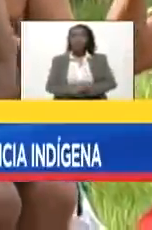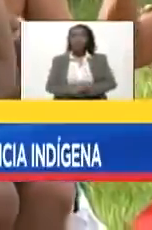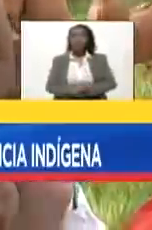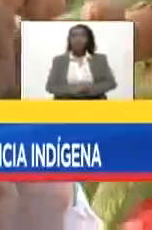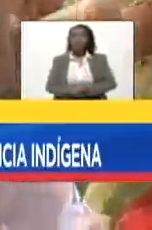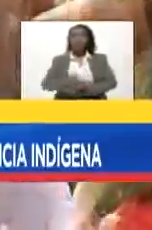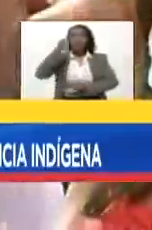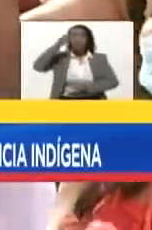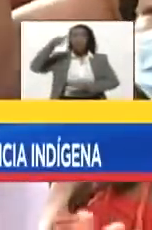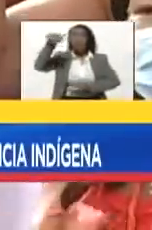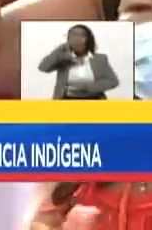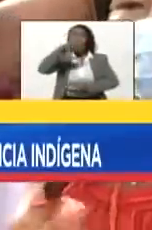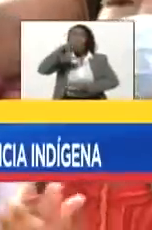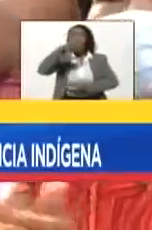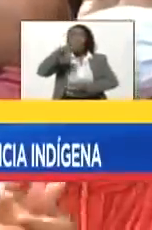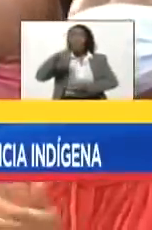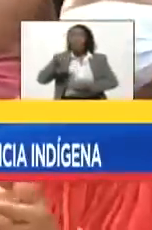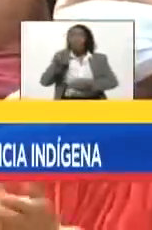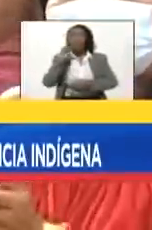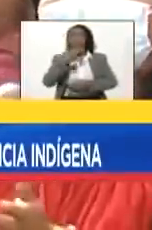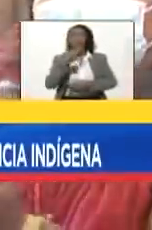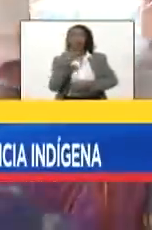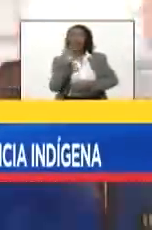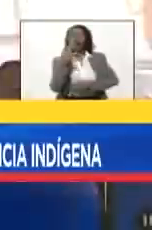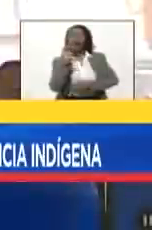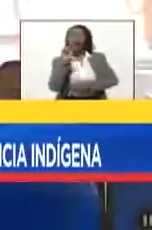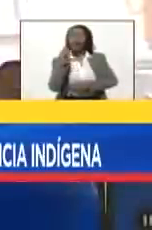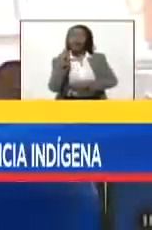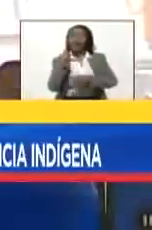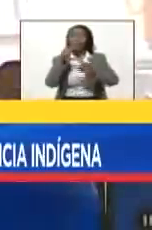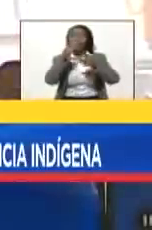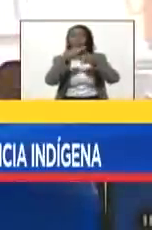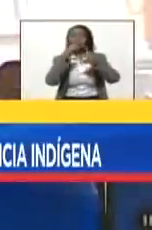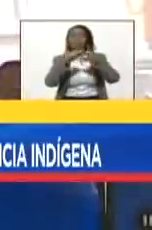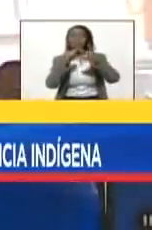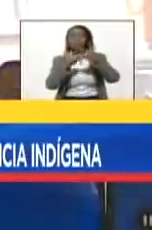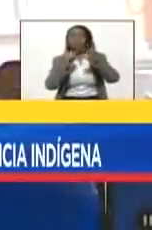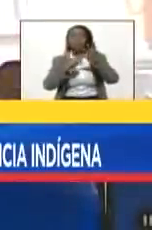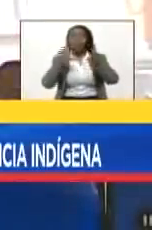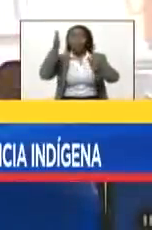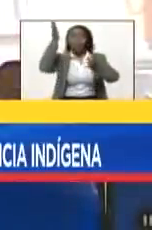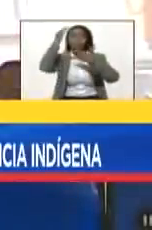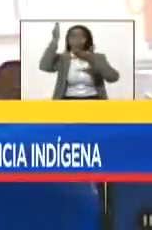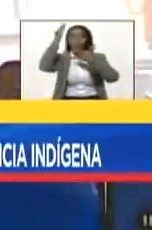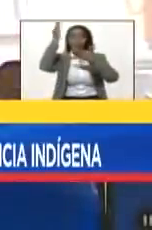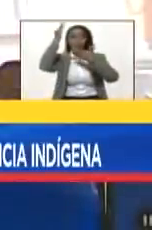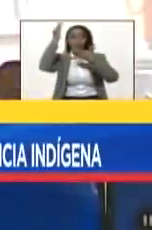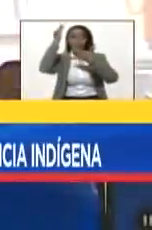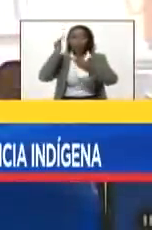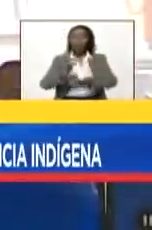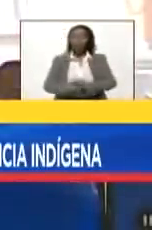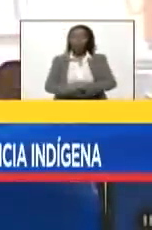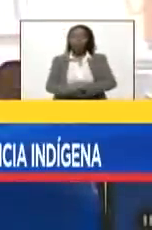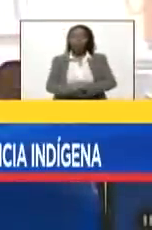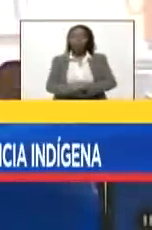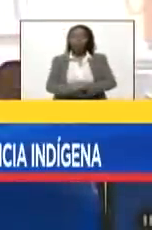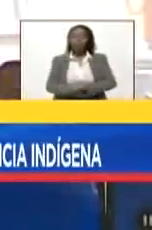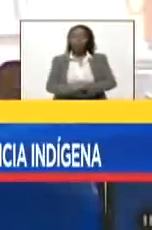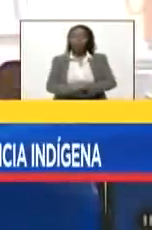A los pueblos Huarequena, Piapoco, Yeral,